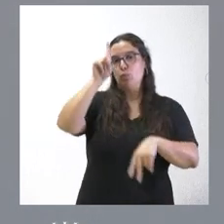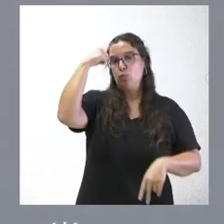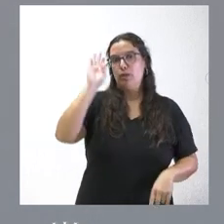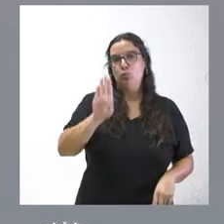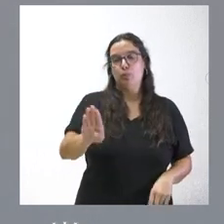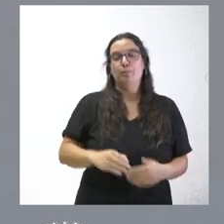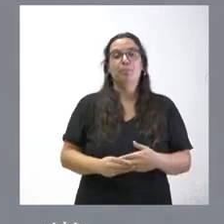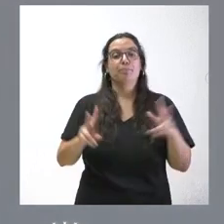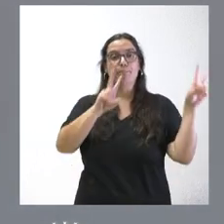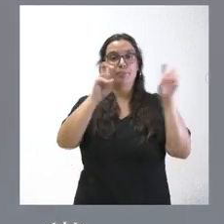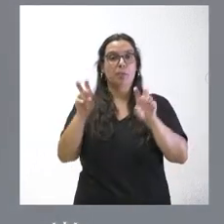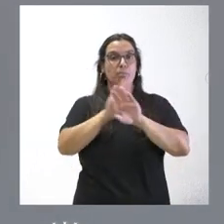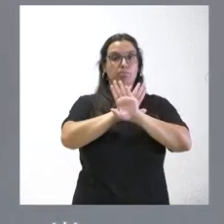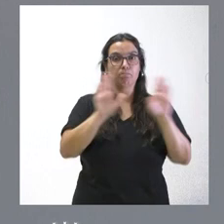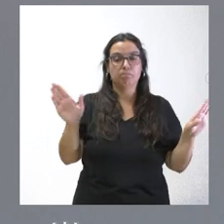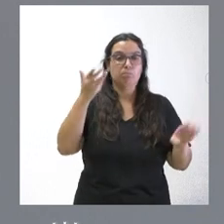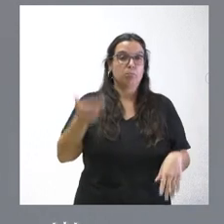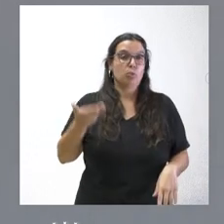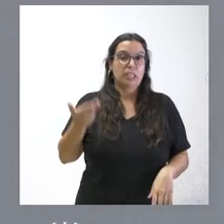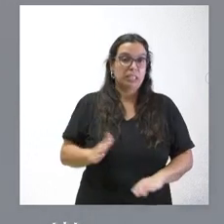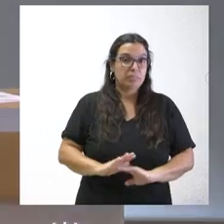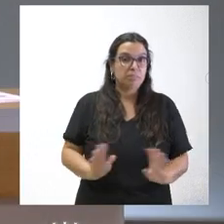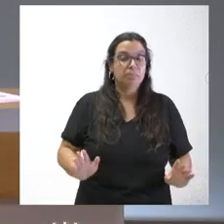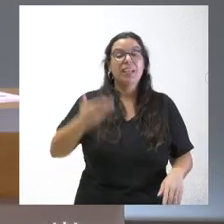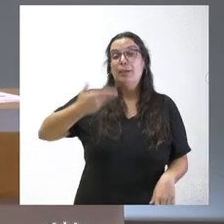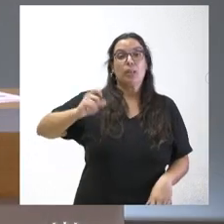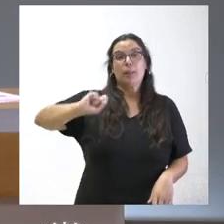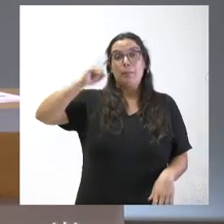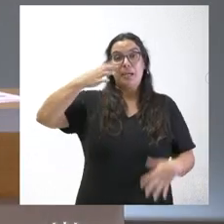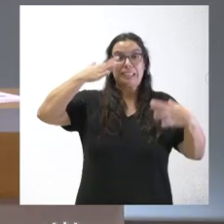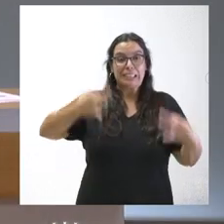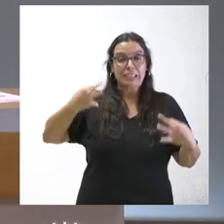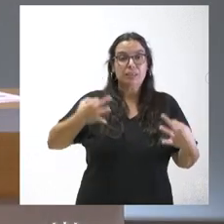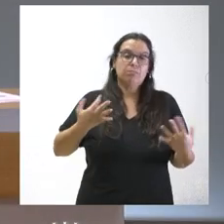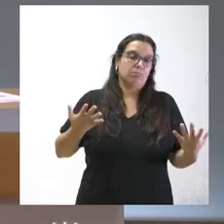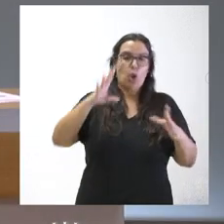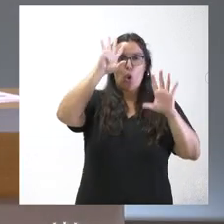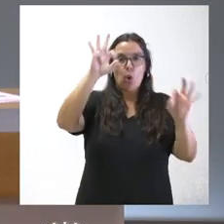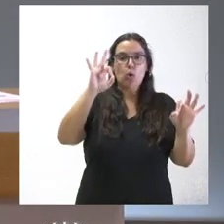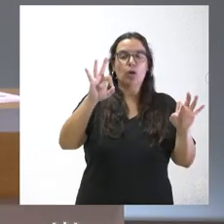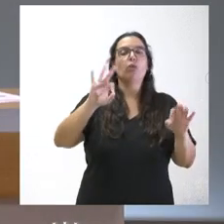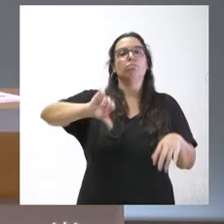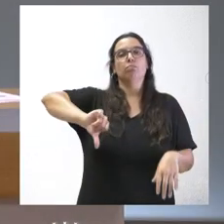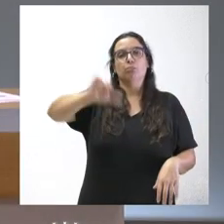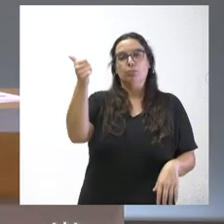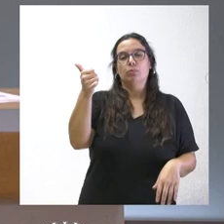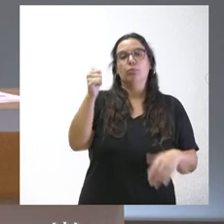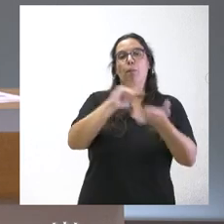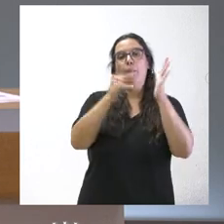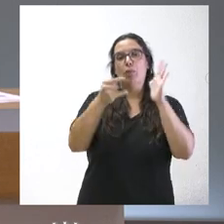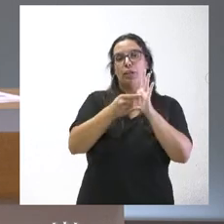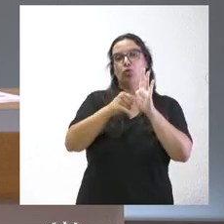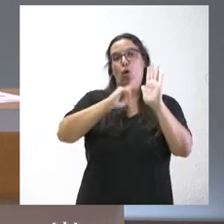estos son los asuntos fundamentales el más importante de ellos Sin lugar a dudas es la aprobación de este proyecto